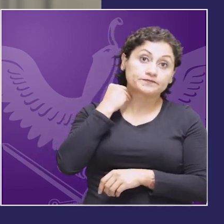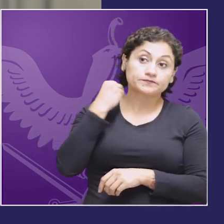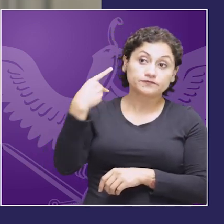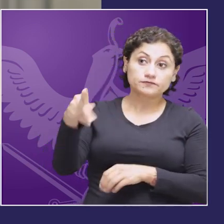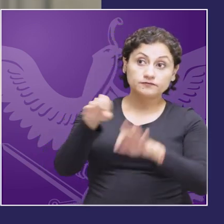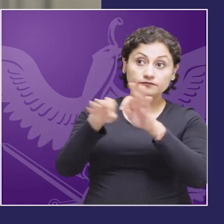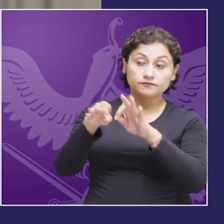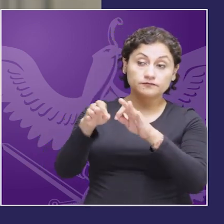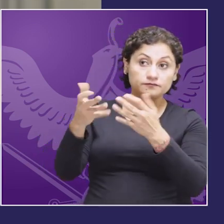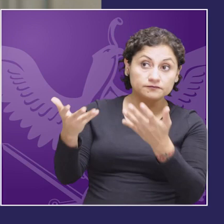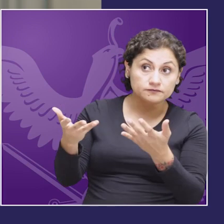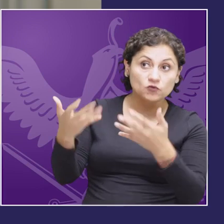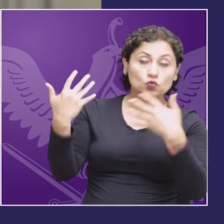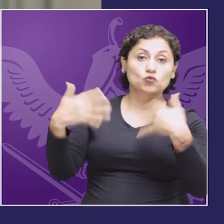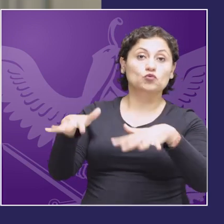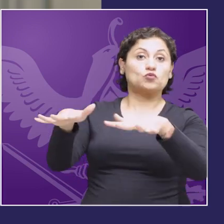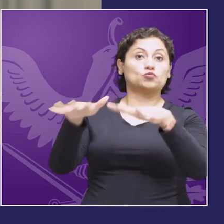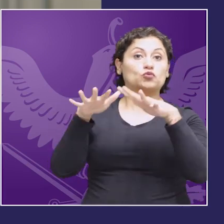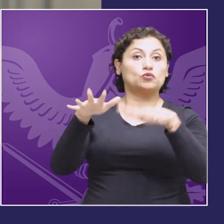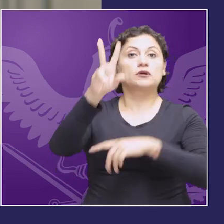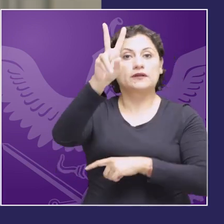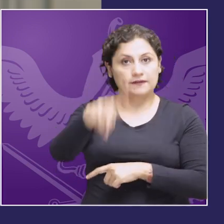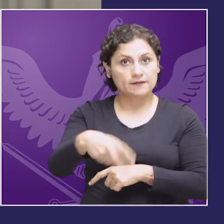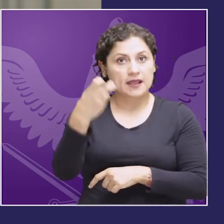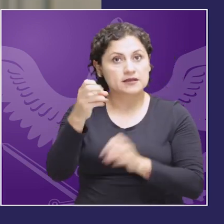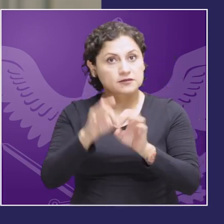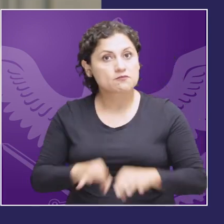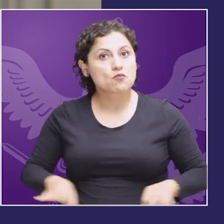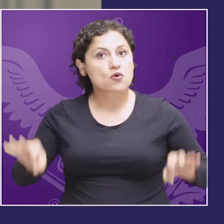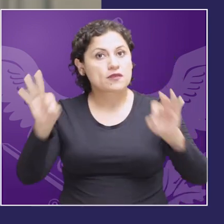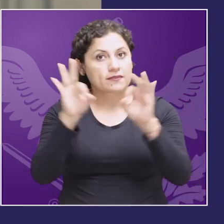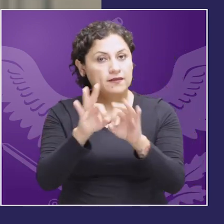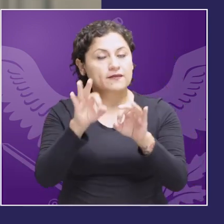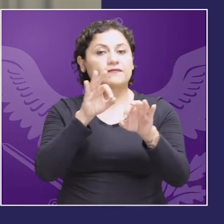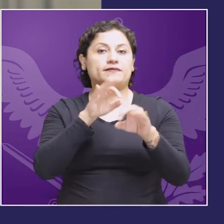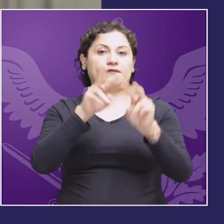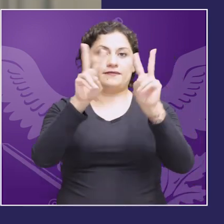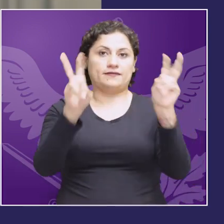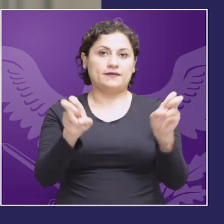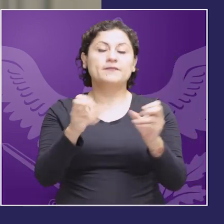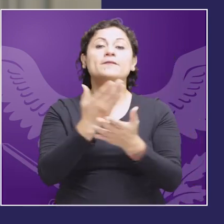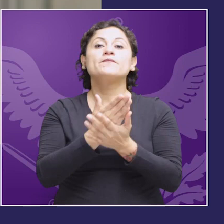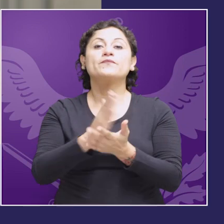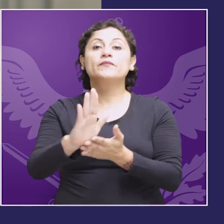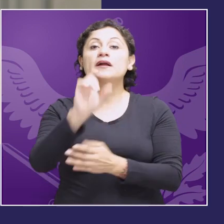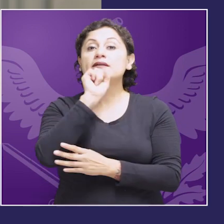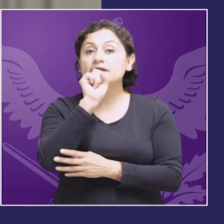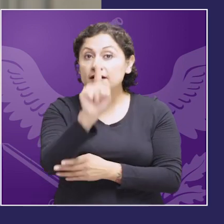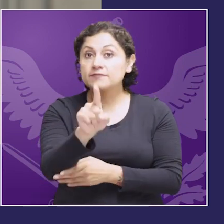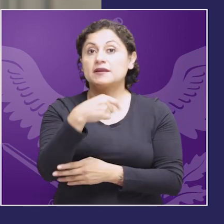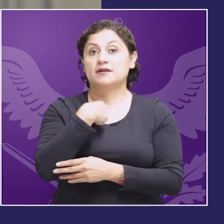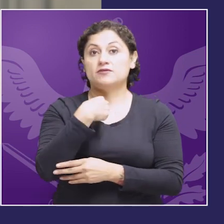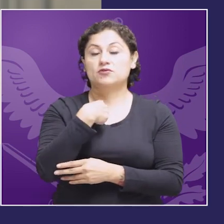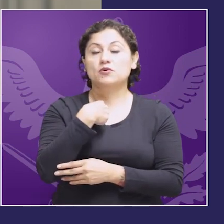que influye mucho ese tema. Y a la vez quiero decir algo que aquí no quedó como en el aire, pero el